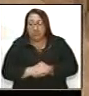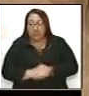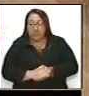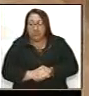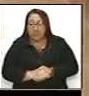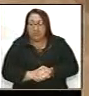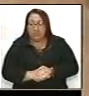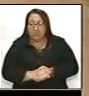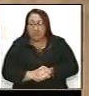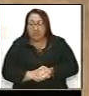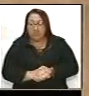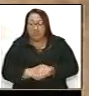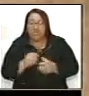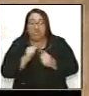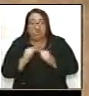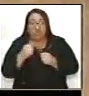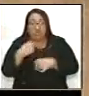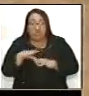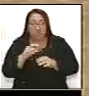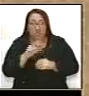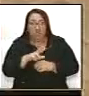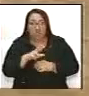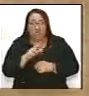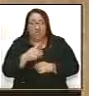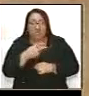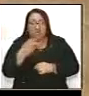mencionados, cuyos números corresponden al